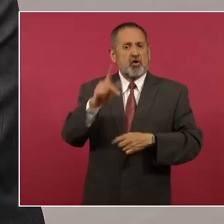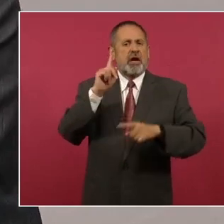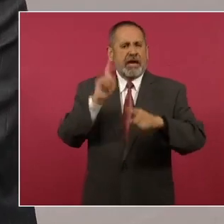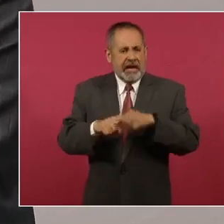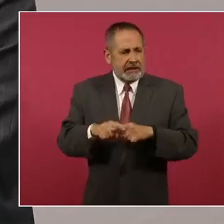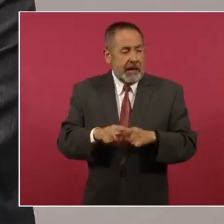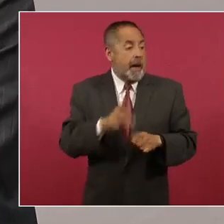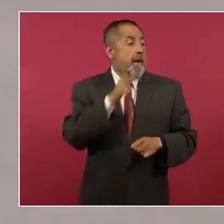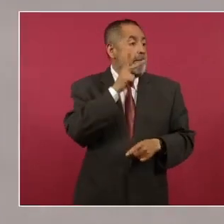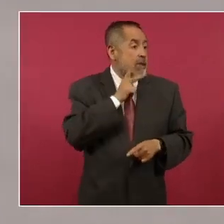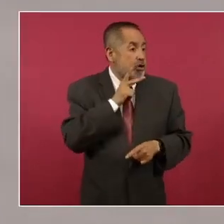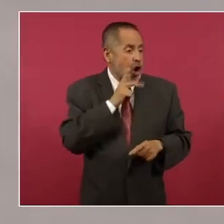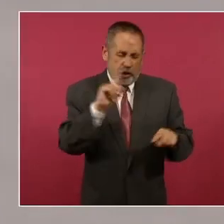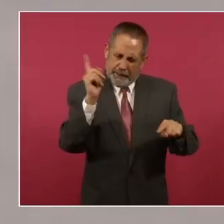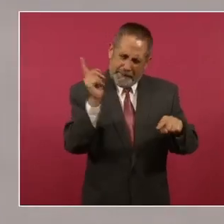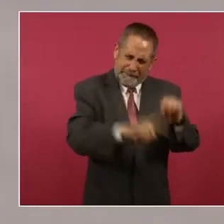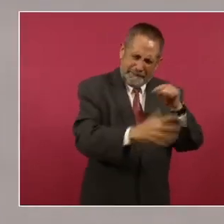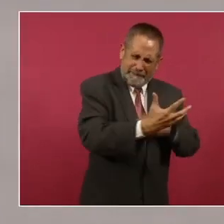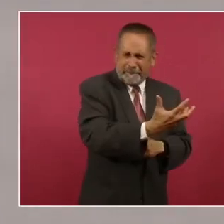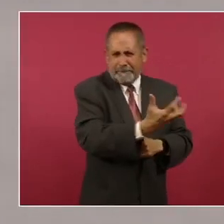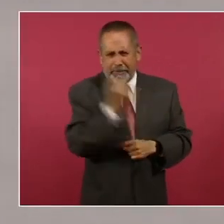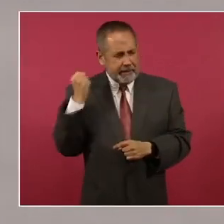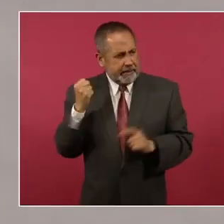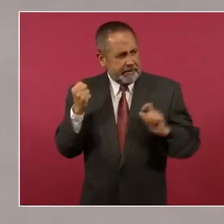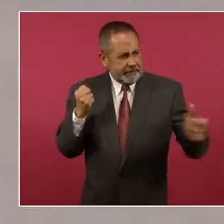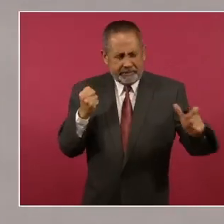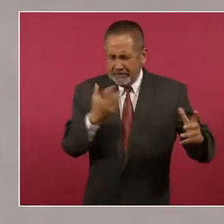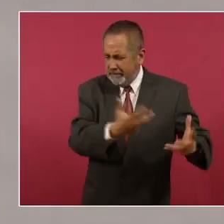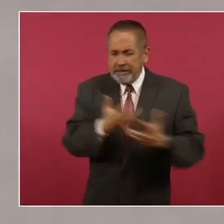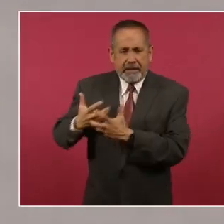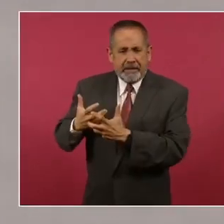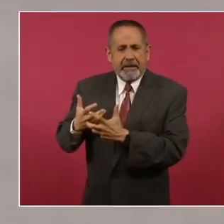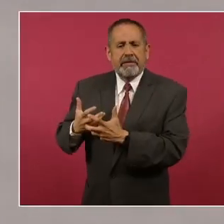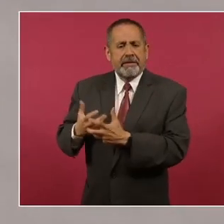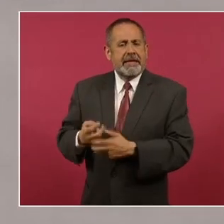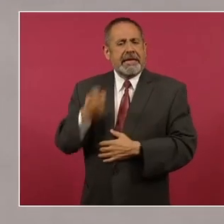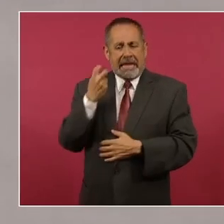la expropiación petrolera. Ese día,